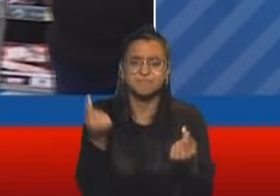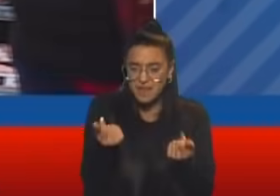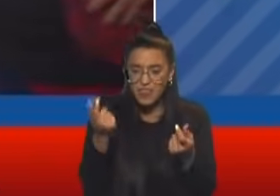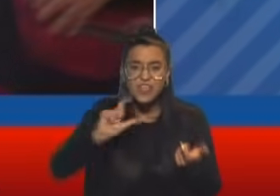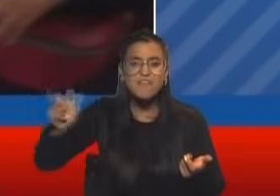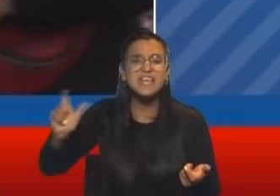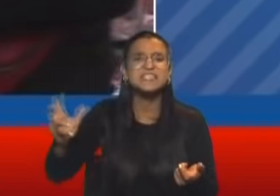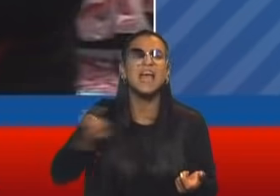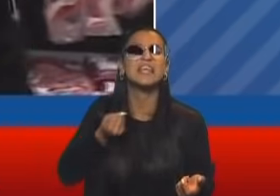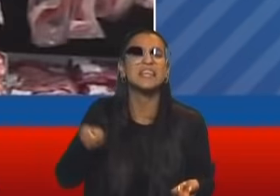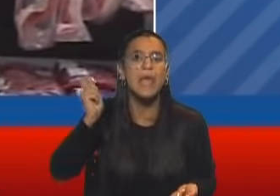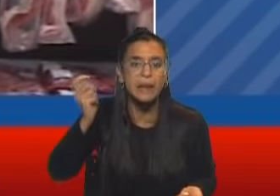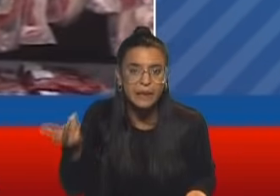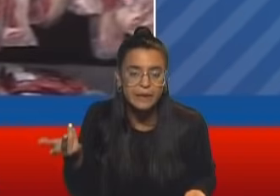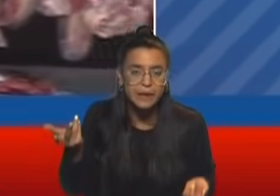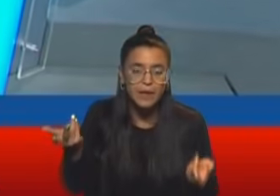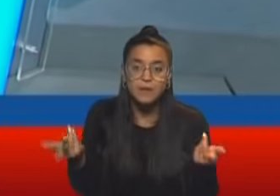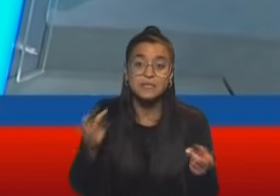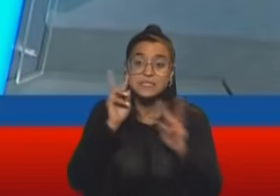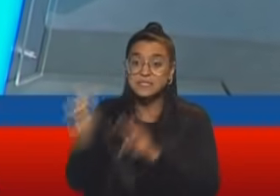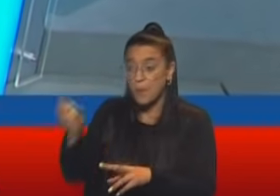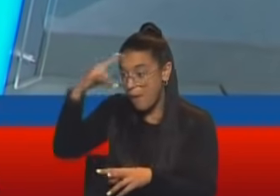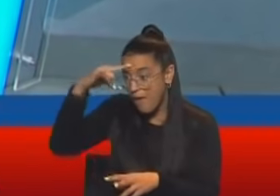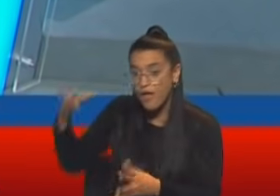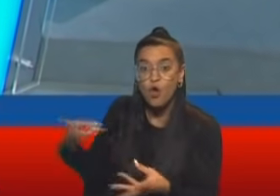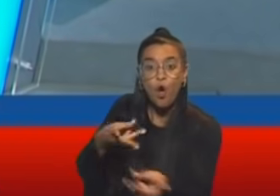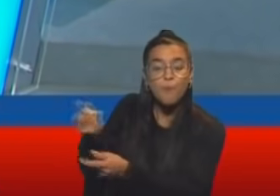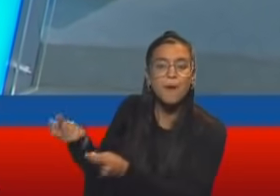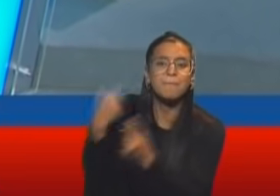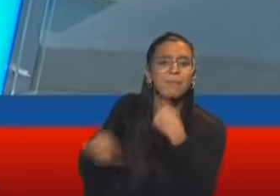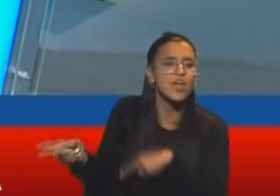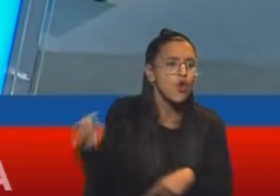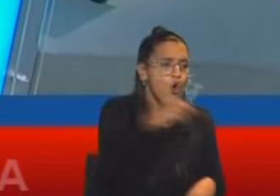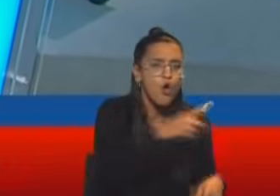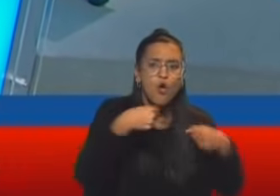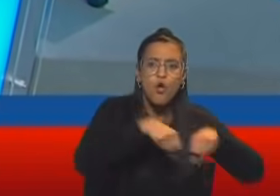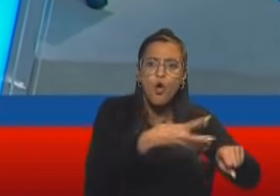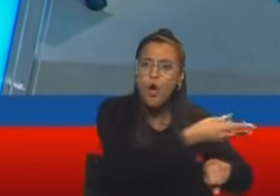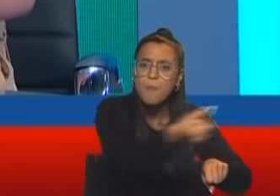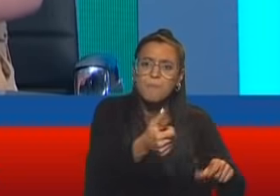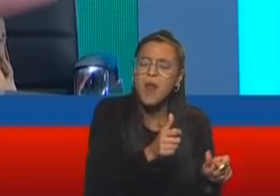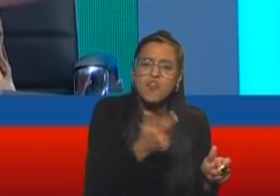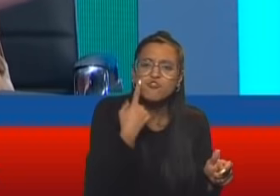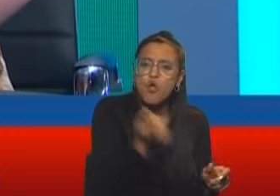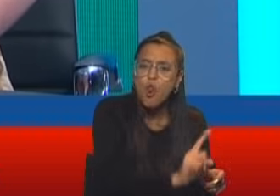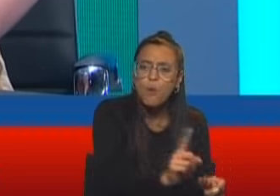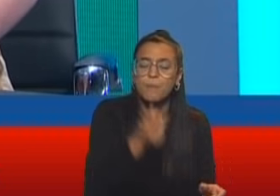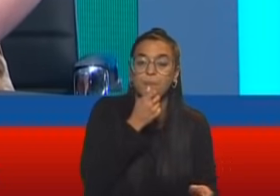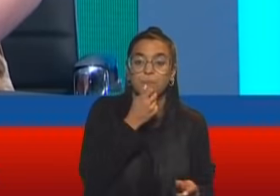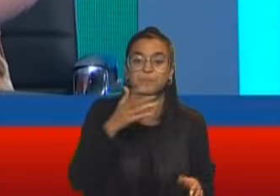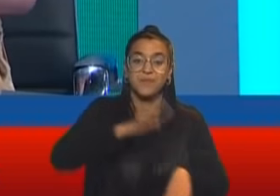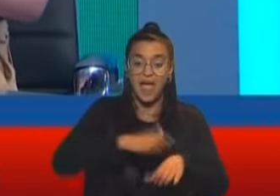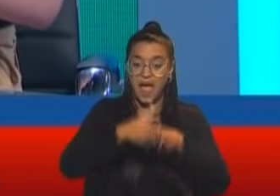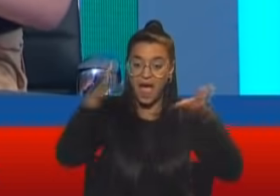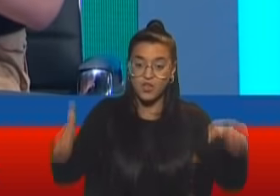queda esa diferencia que no se ve, que se ve en la Hacienda pero no se puede ver en el mostrador? Y después hay otro punto, que si vos lo analizás a nivel